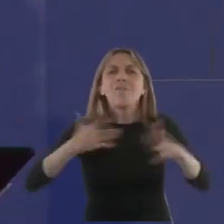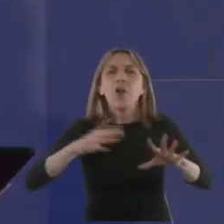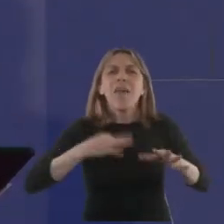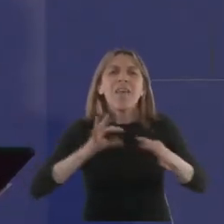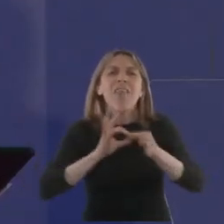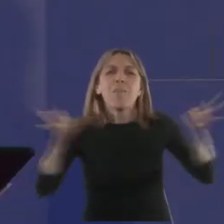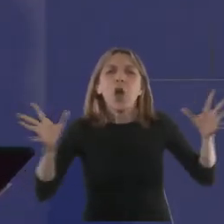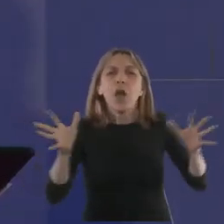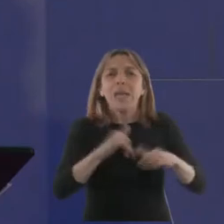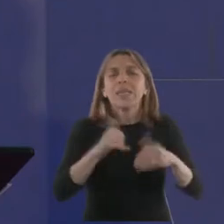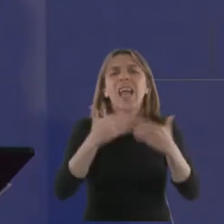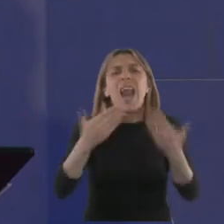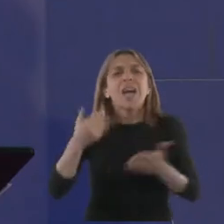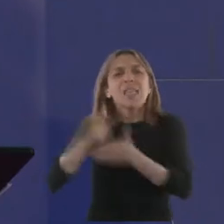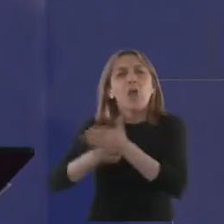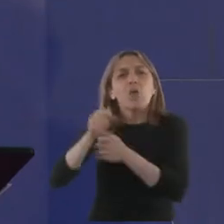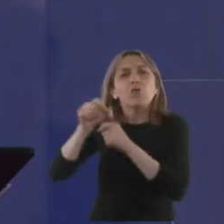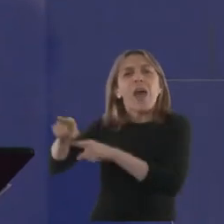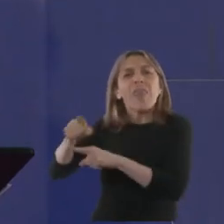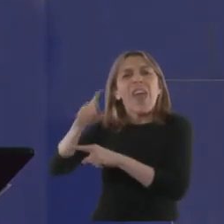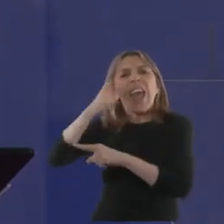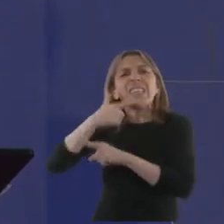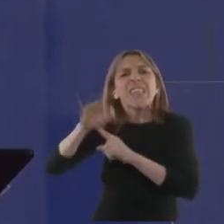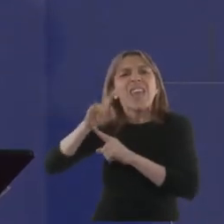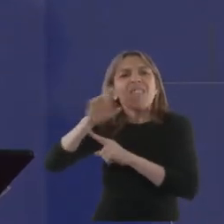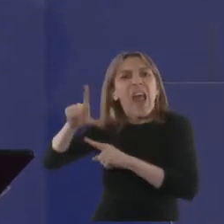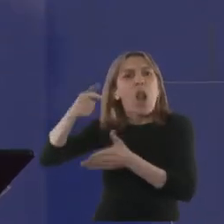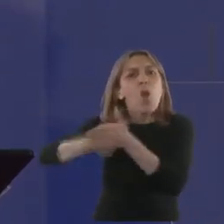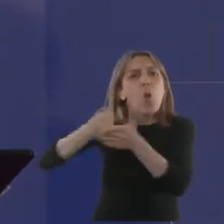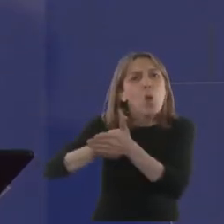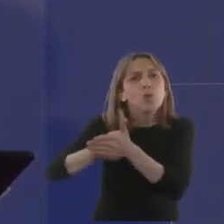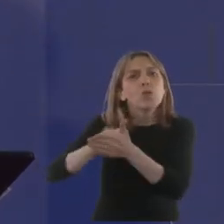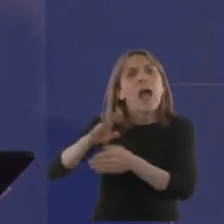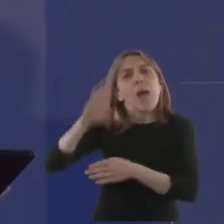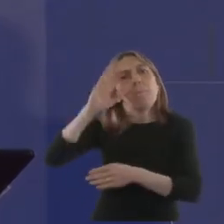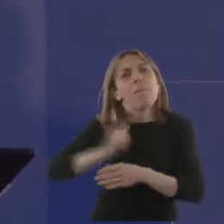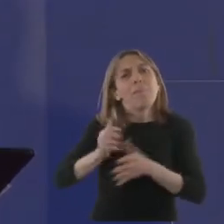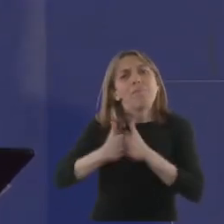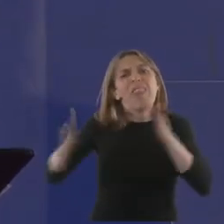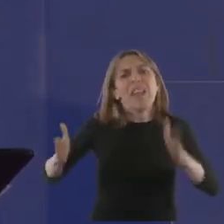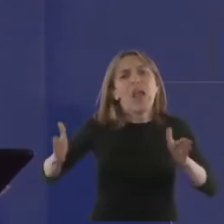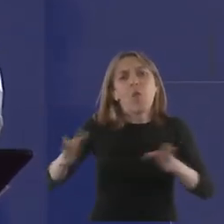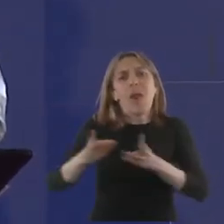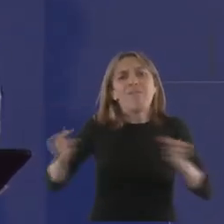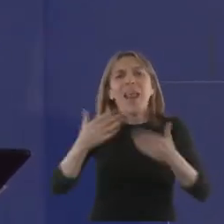lucha de Adolfo Pérez Esquivel para ponerle fin a la dictadura. Muchas gracias, Adolfo.